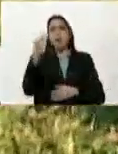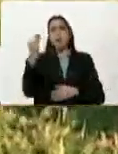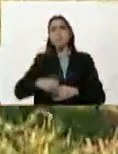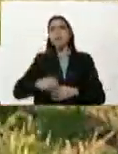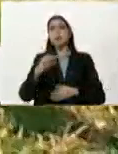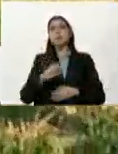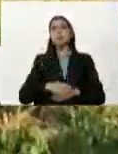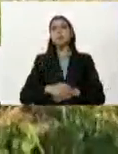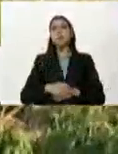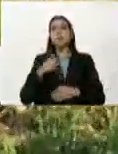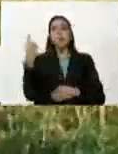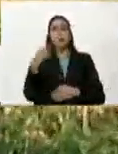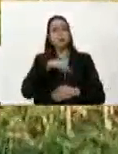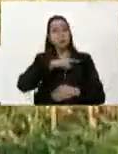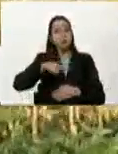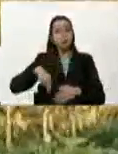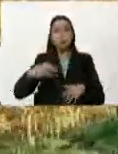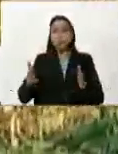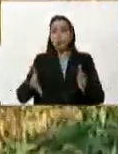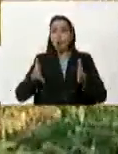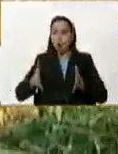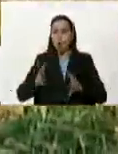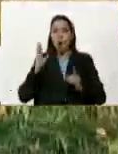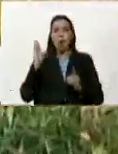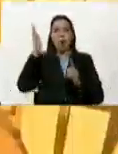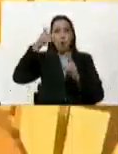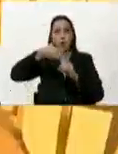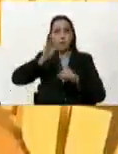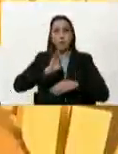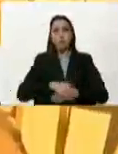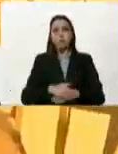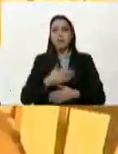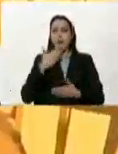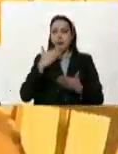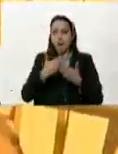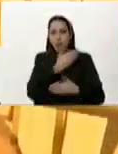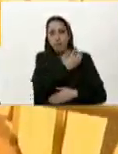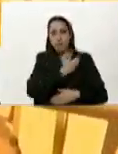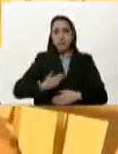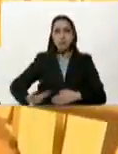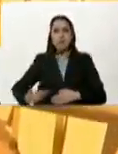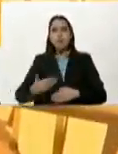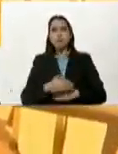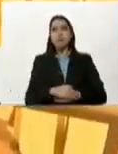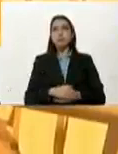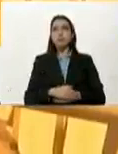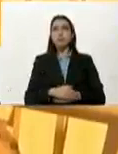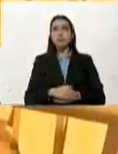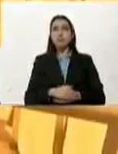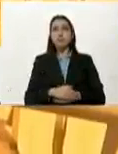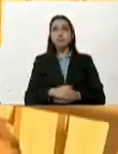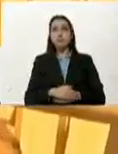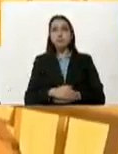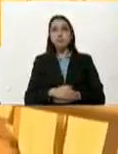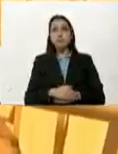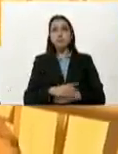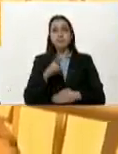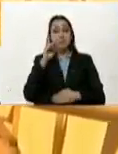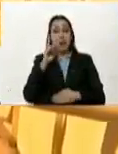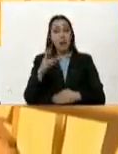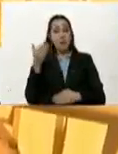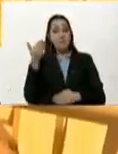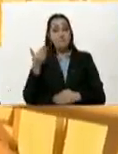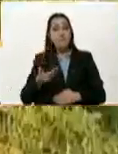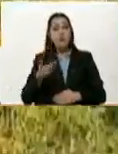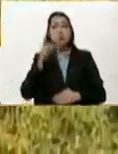y sólo así podemos lograr estos objetivos gracias presidente fíjate evaristo y algo muy importante